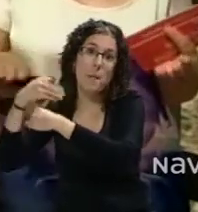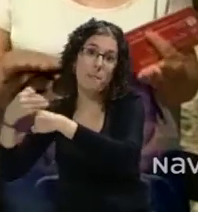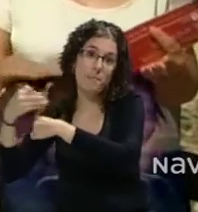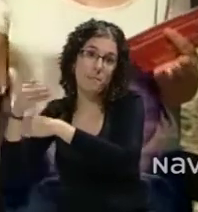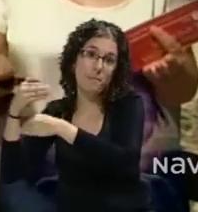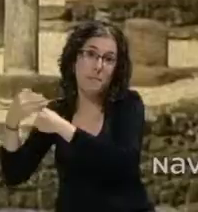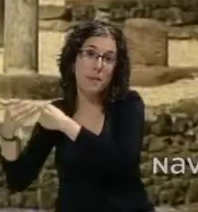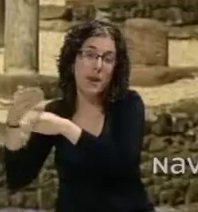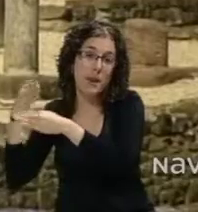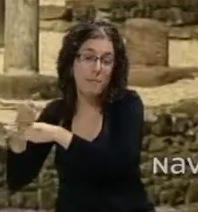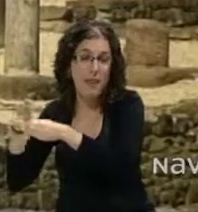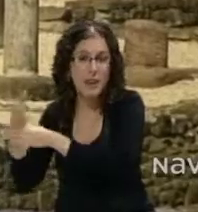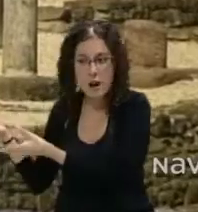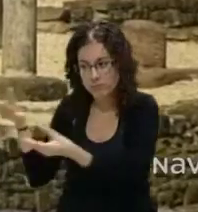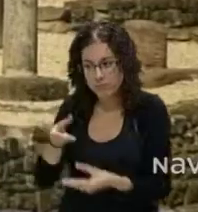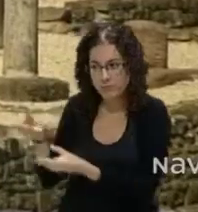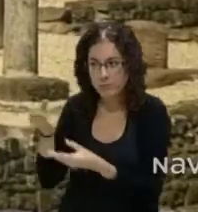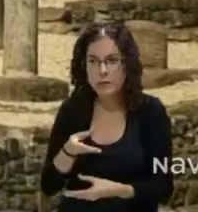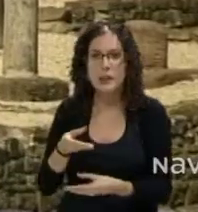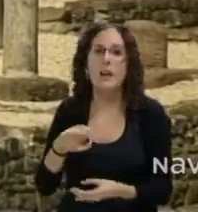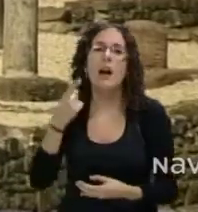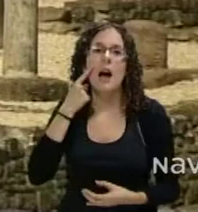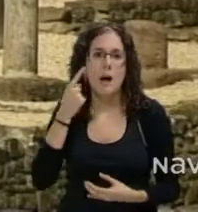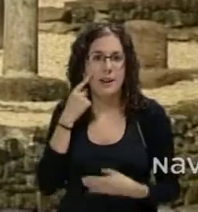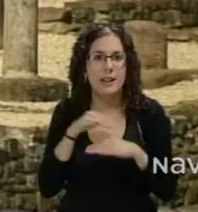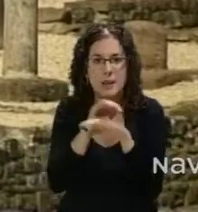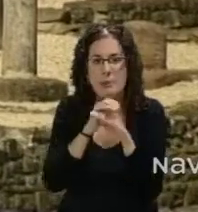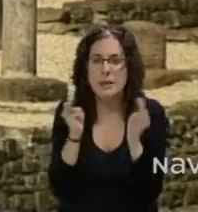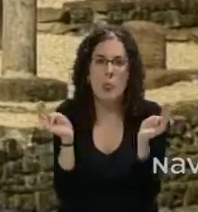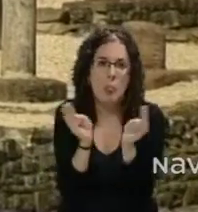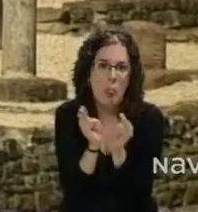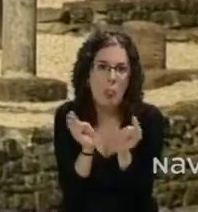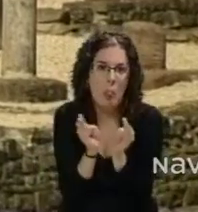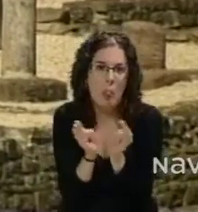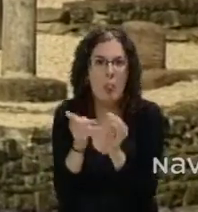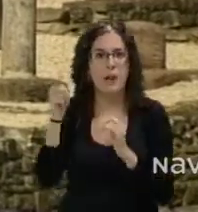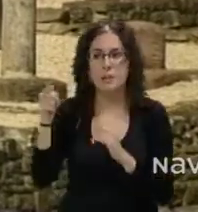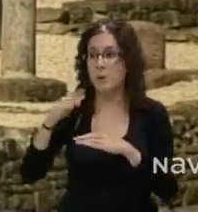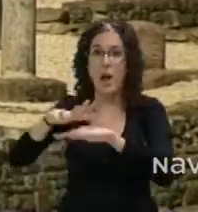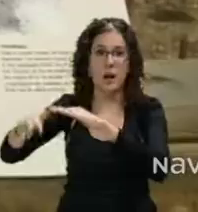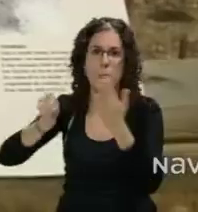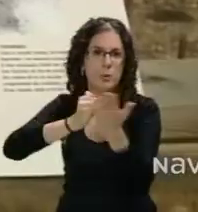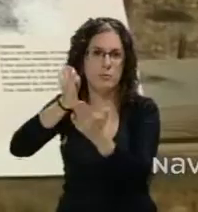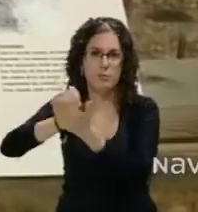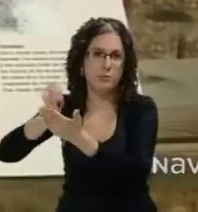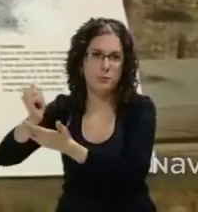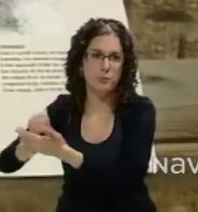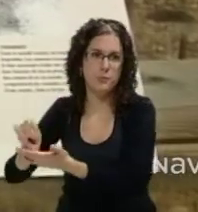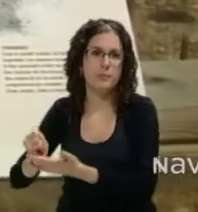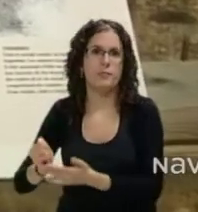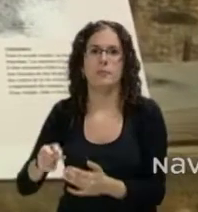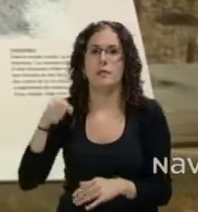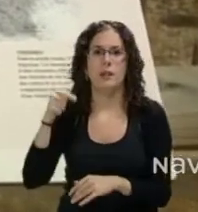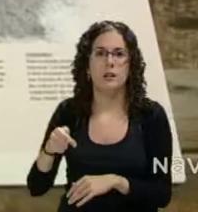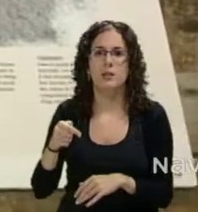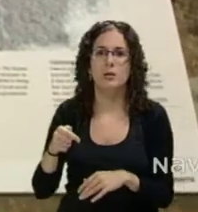de ruinas mínimas, a nivel de superficie. No debemos olvidar que han sido campos de labranza, que ha sido una zona muy transitada y ha servido de cantera